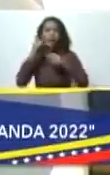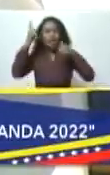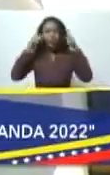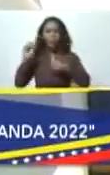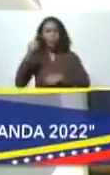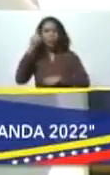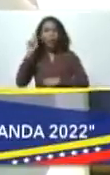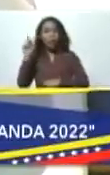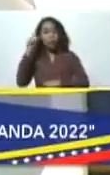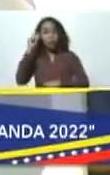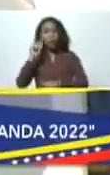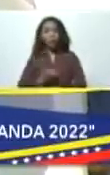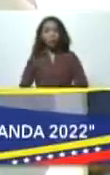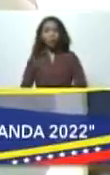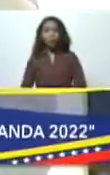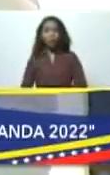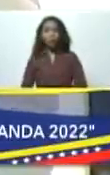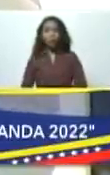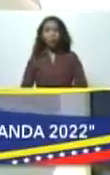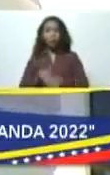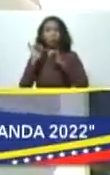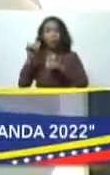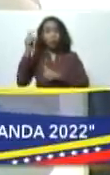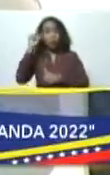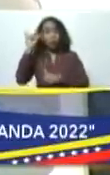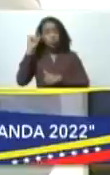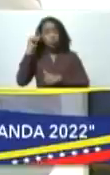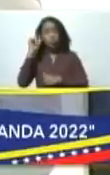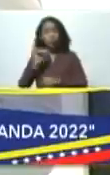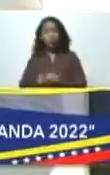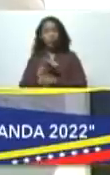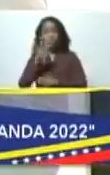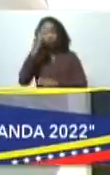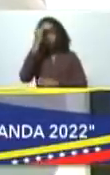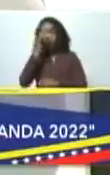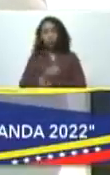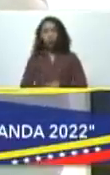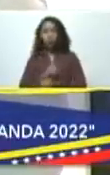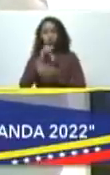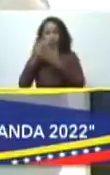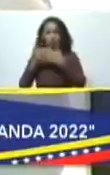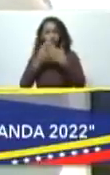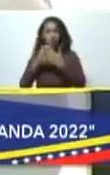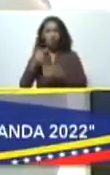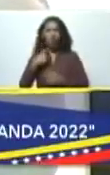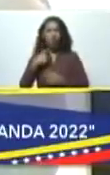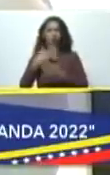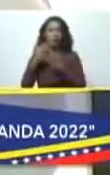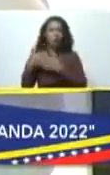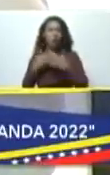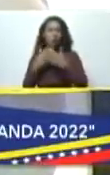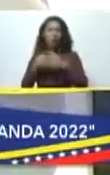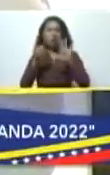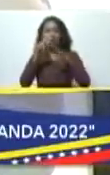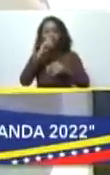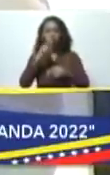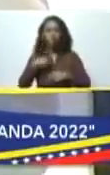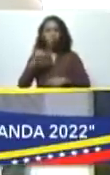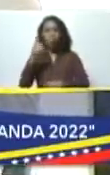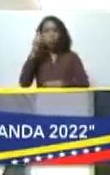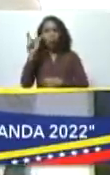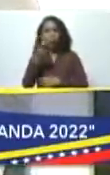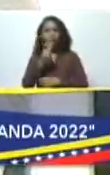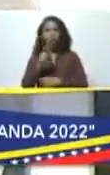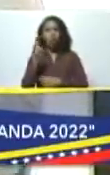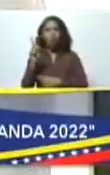vez? Ese día, presidente. Ese mismo día. ¿Y 4 después? De febrero. ¿Estabas estudiando qué? ¿Primer grado? No, estaba estudiando, tenía 7 años, estaba estudiando primer grado